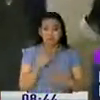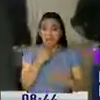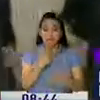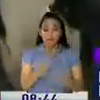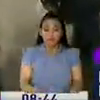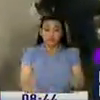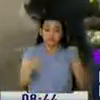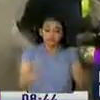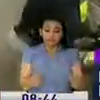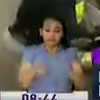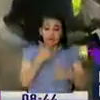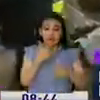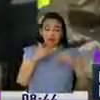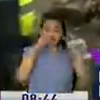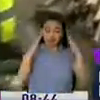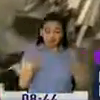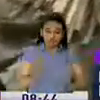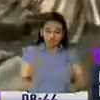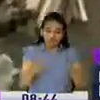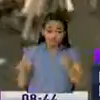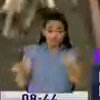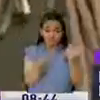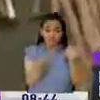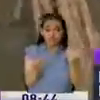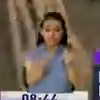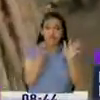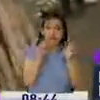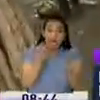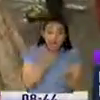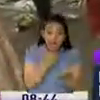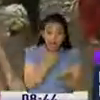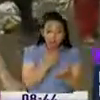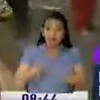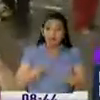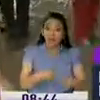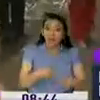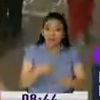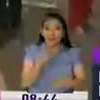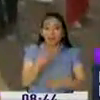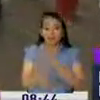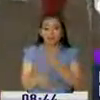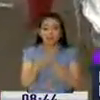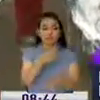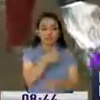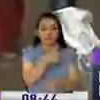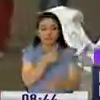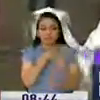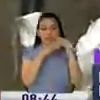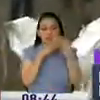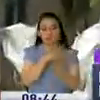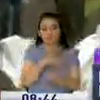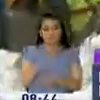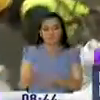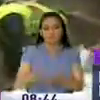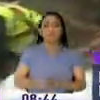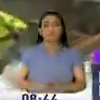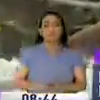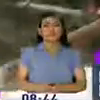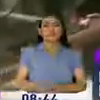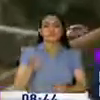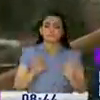reforzamientos o si tenemos que hacer apuntalamientos, y los costos les pasaremos posteriormente a los propietarios, ¿no? Perfecto, coronel.